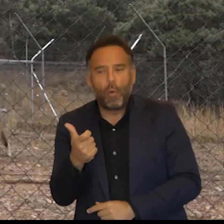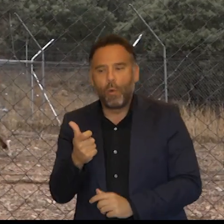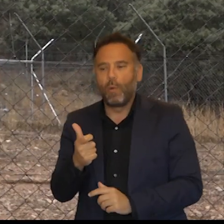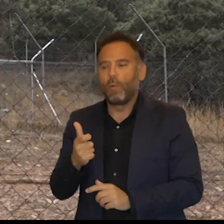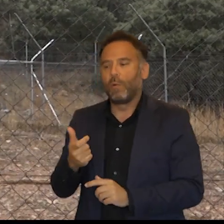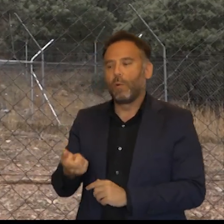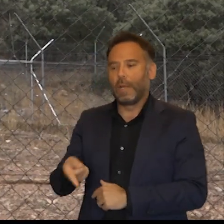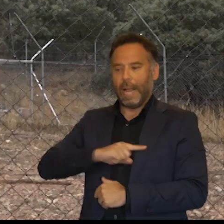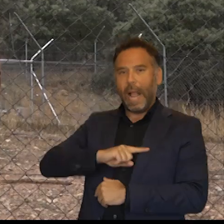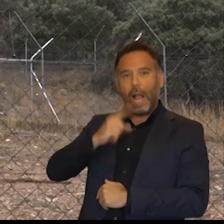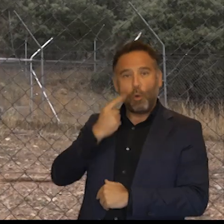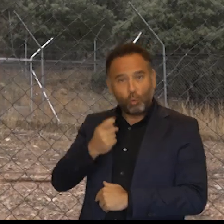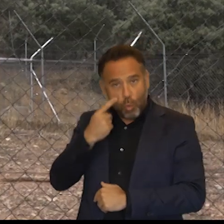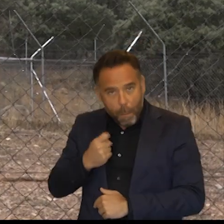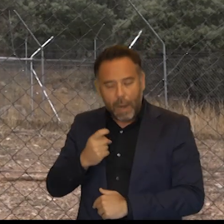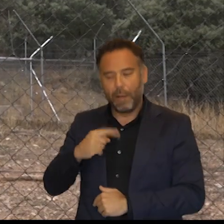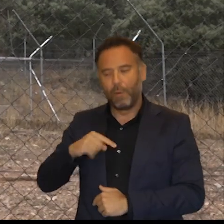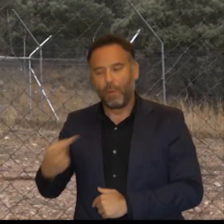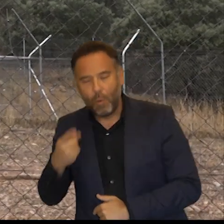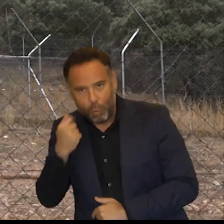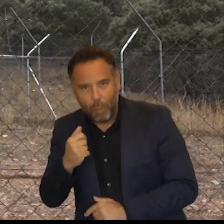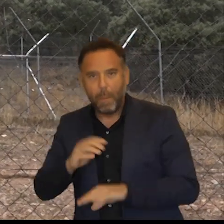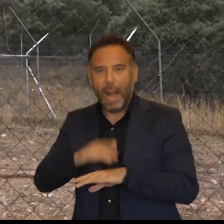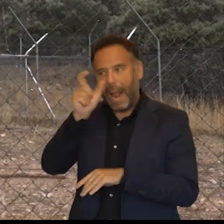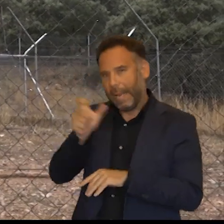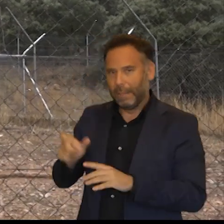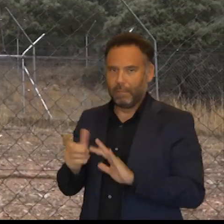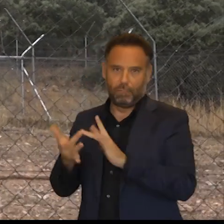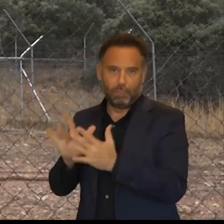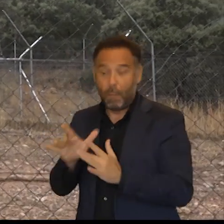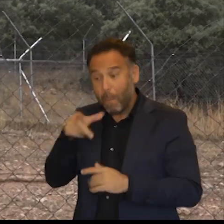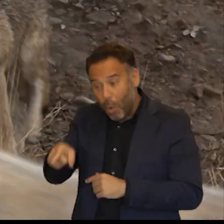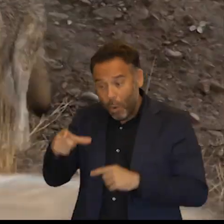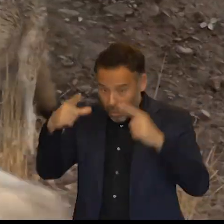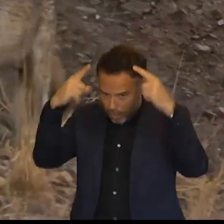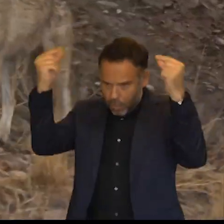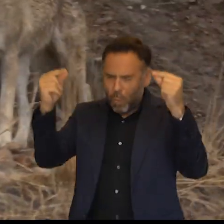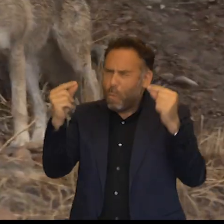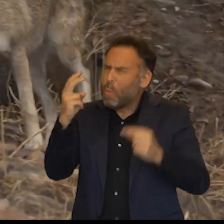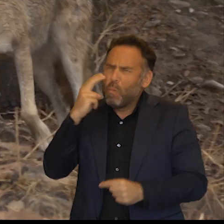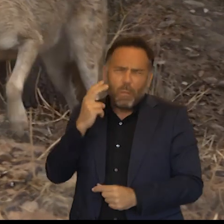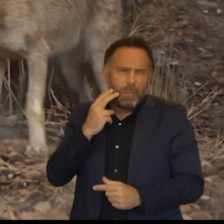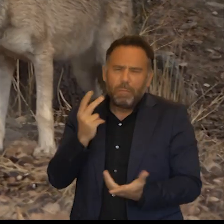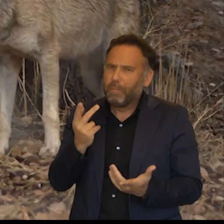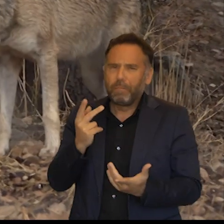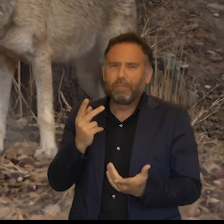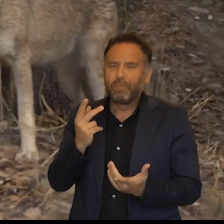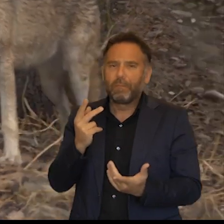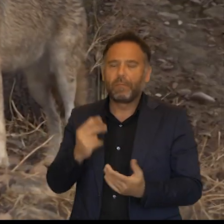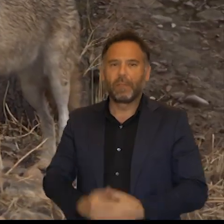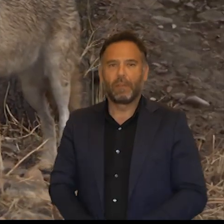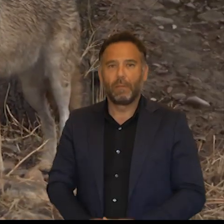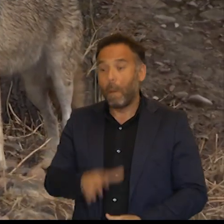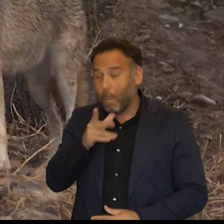para que acostumbrarlo a la gente, porque lobos son animales extremadamente tímidos. Y lo más importante es